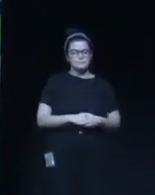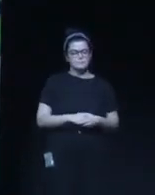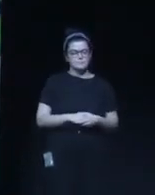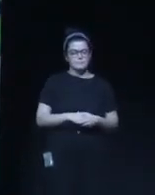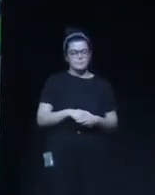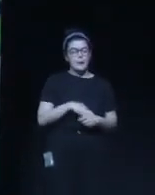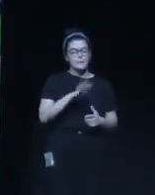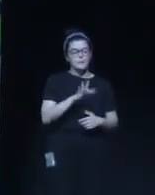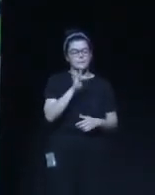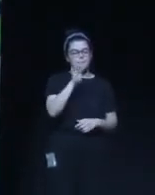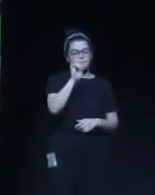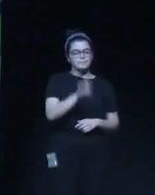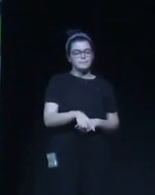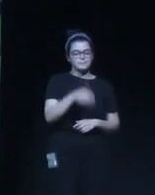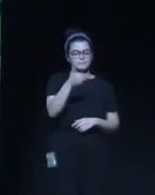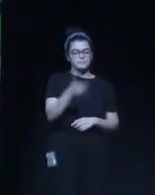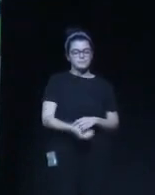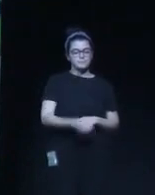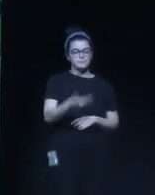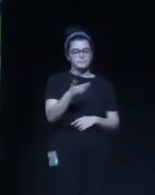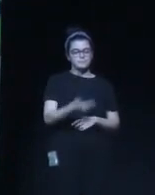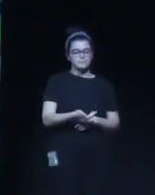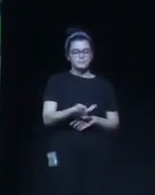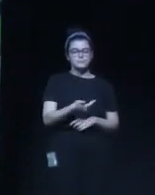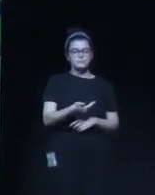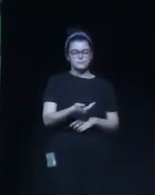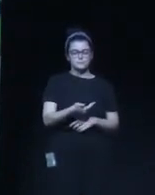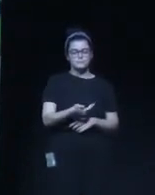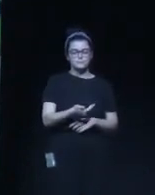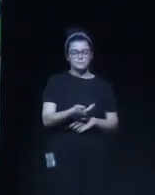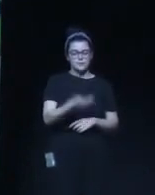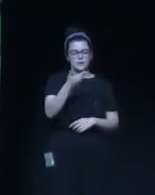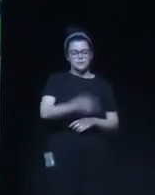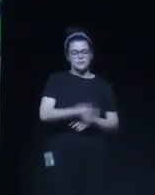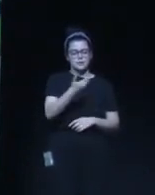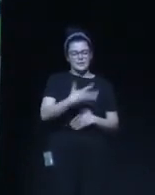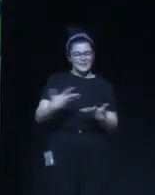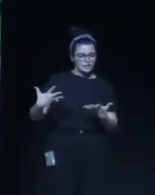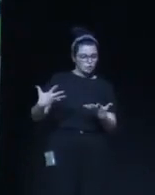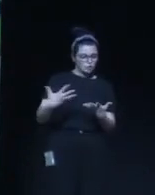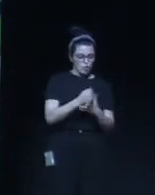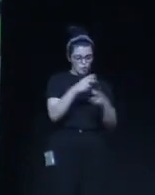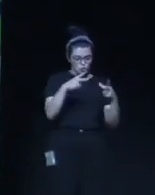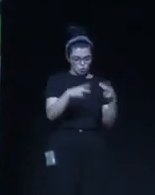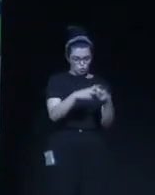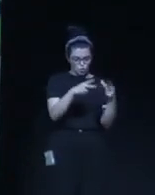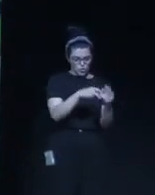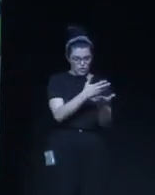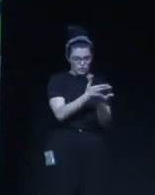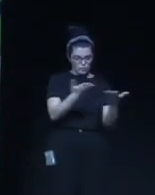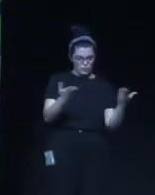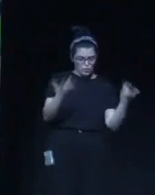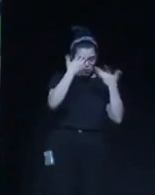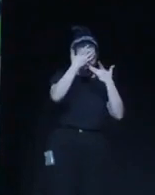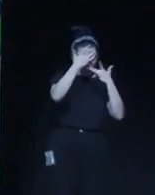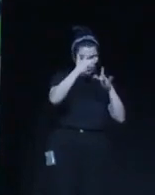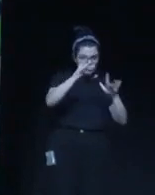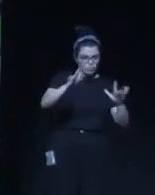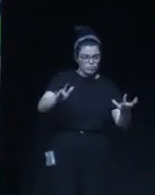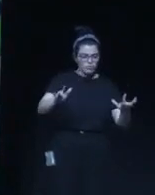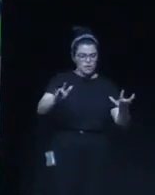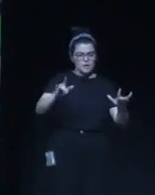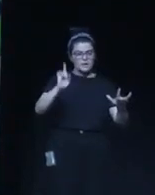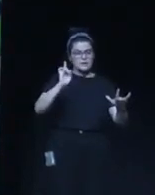muy importante eso, ya te digo, que todo el mundo esté concienciado. Y con el tema de lo que he